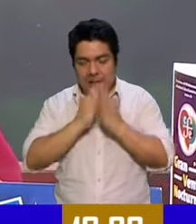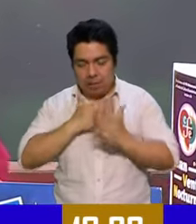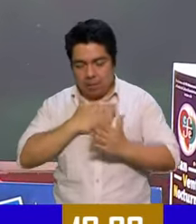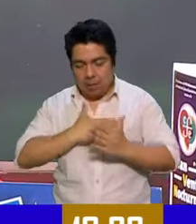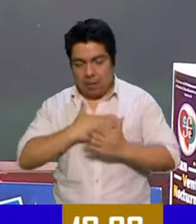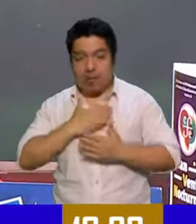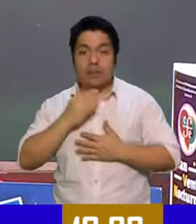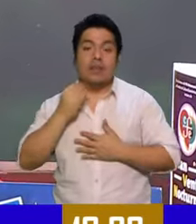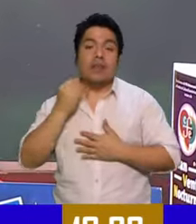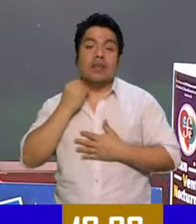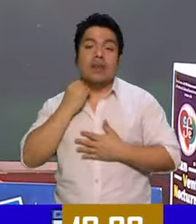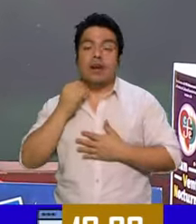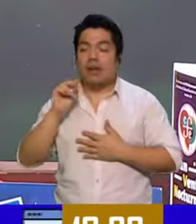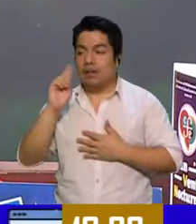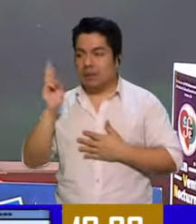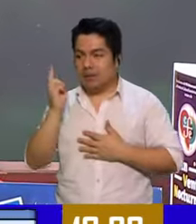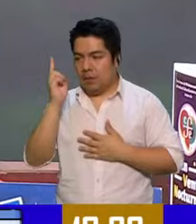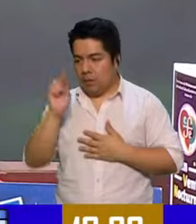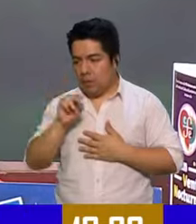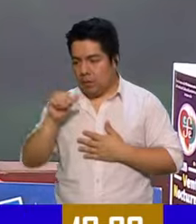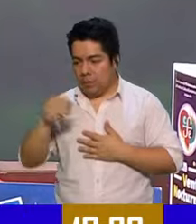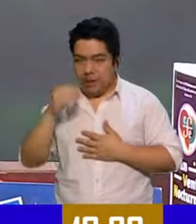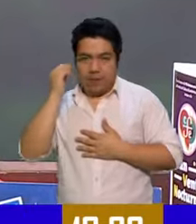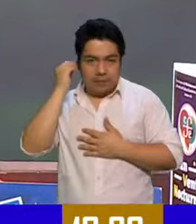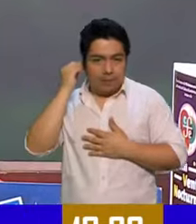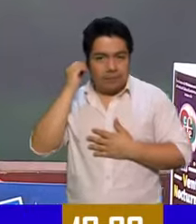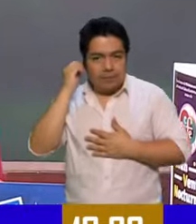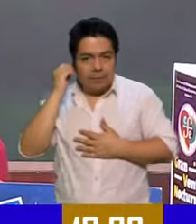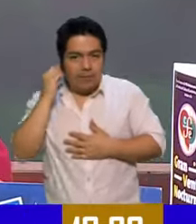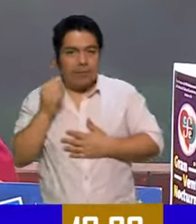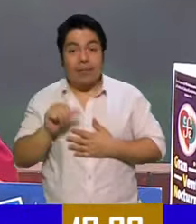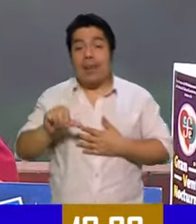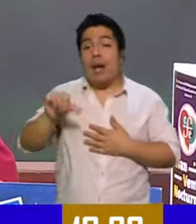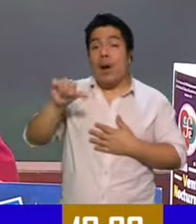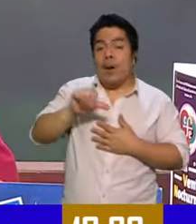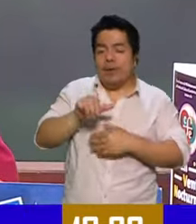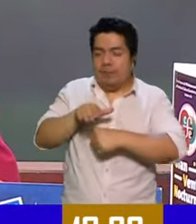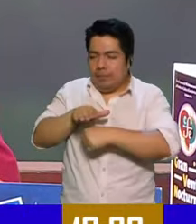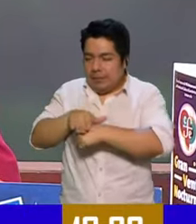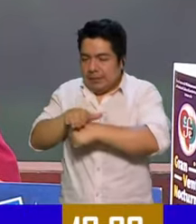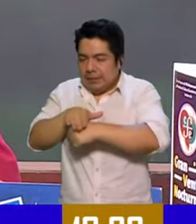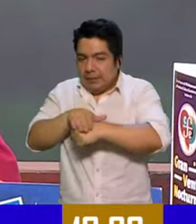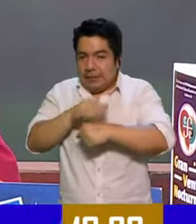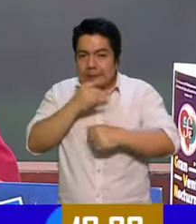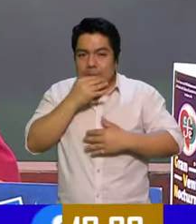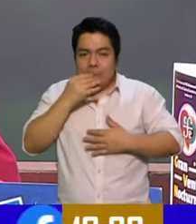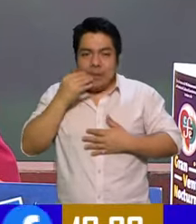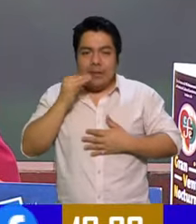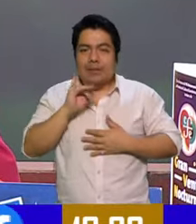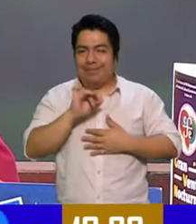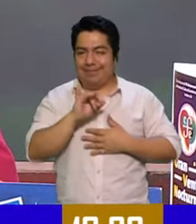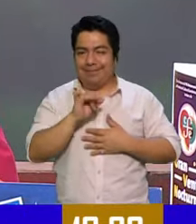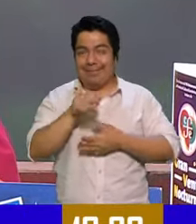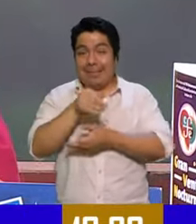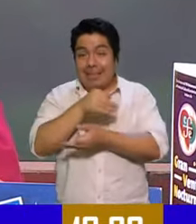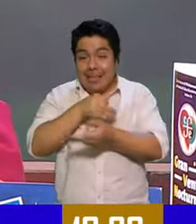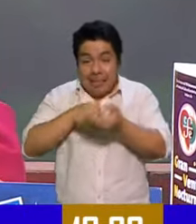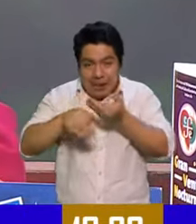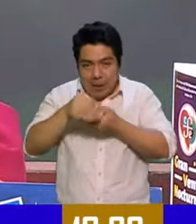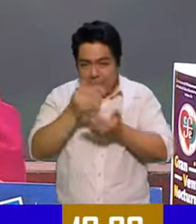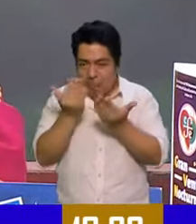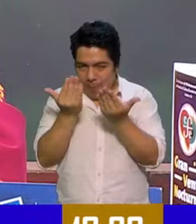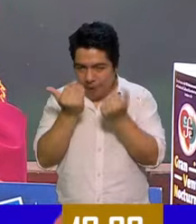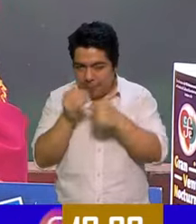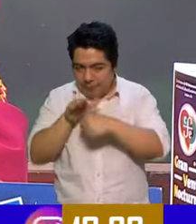UNAM. Todo eso cabe en su tarjeta de presentación. Hoy nos trae una convocatoria bien sabrosa para que todos le entremos. Y es